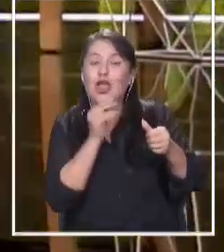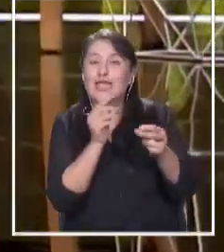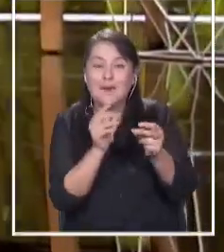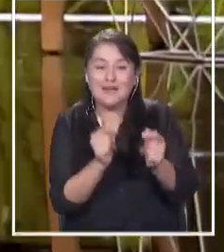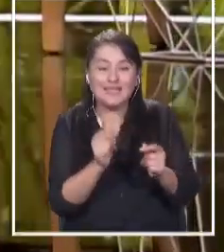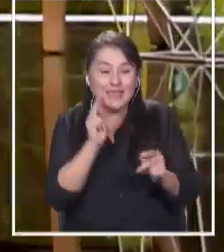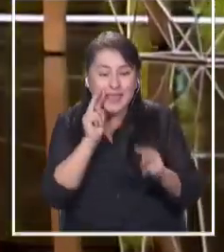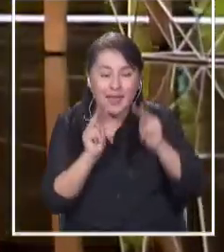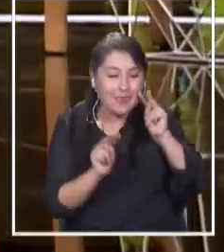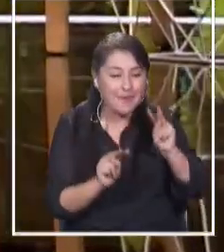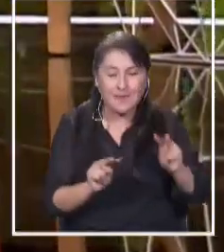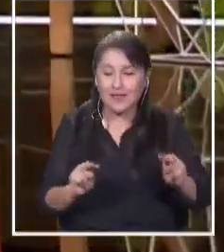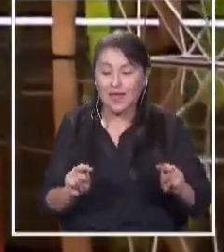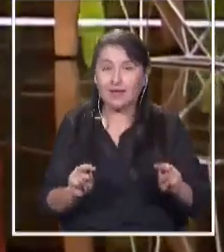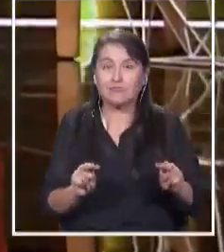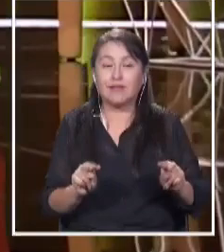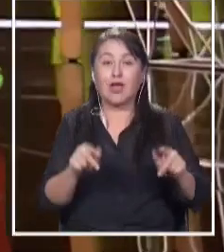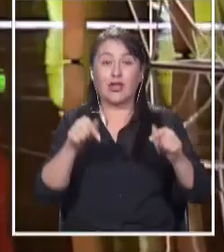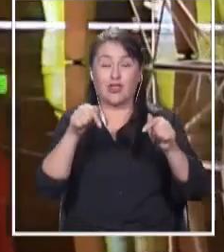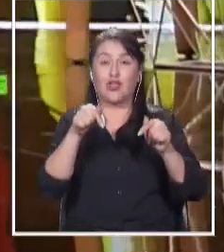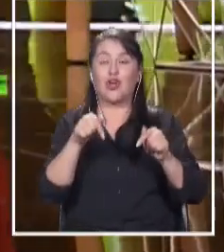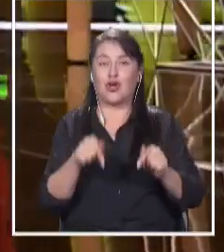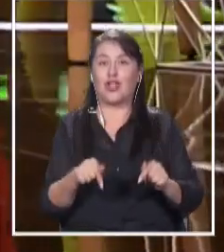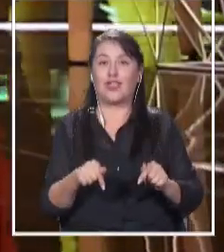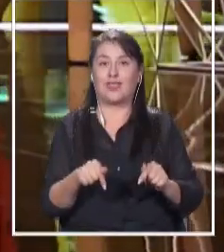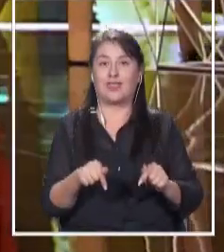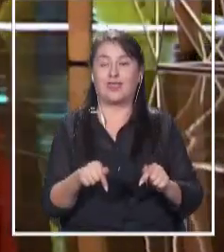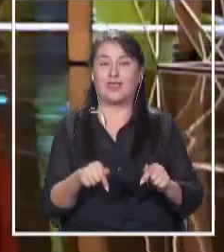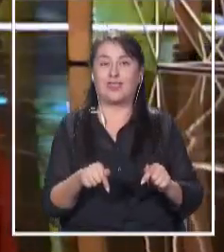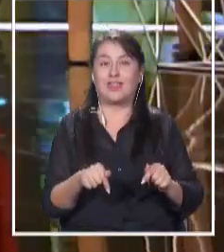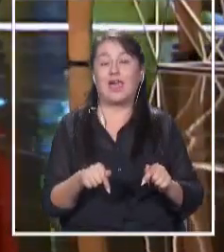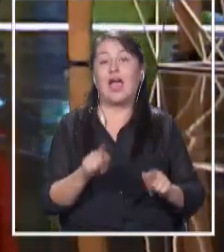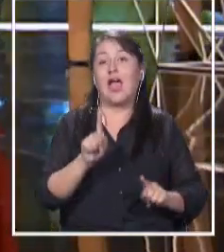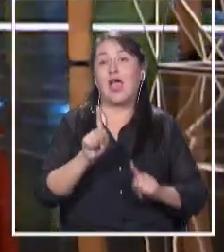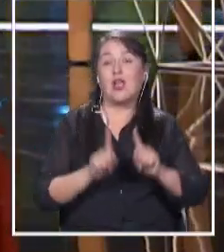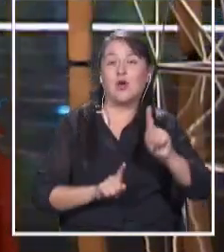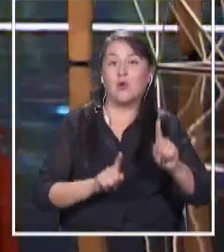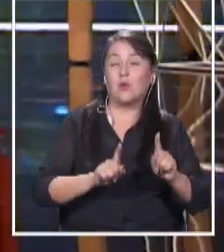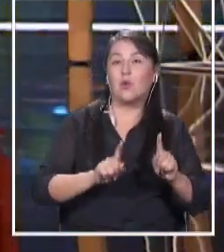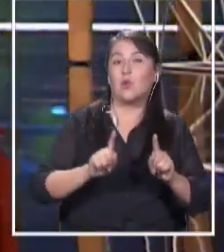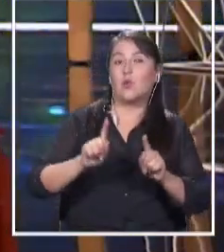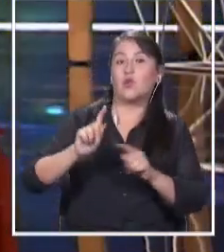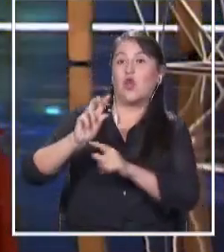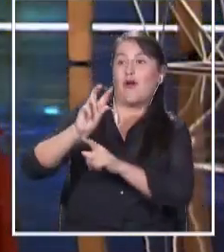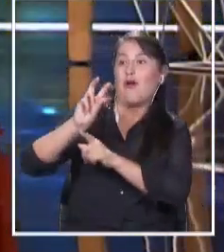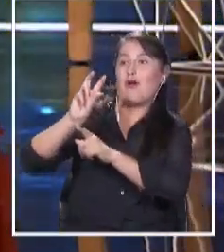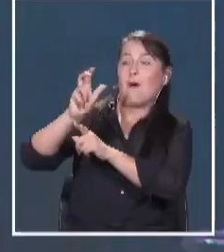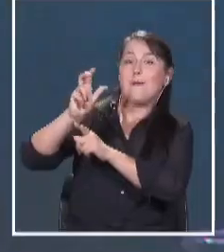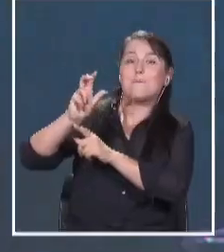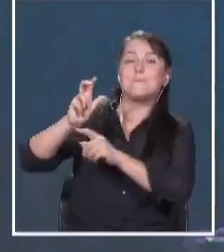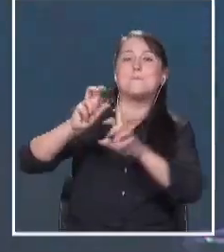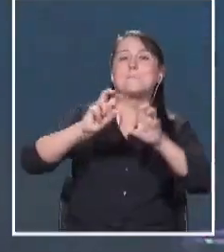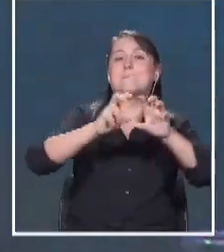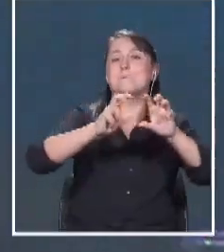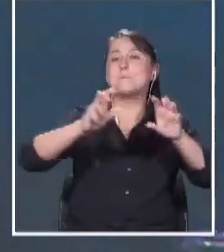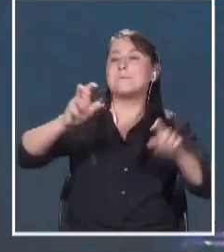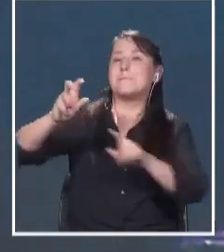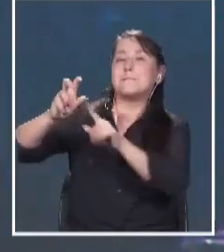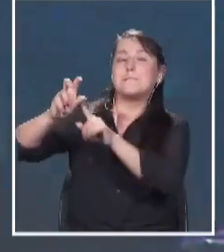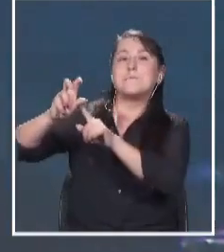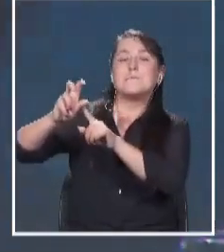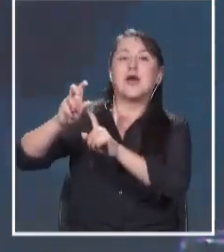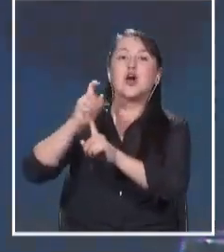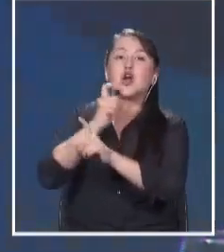observar. Y hoy día estamos enviando, ¿cierto, Robert?, a Marte en busca de vida o signos de vida.